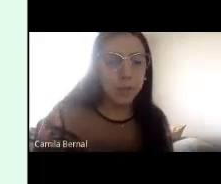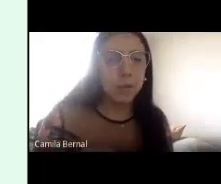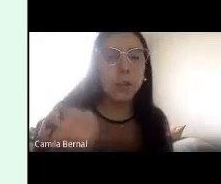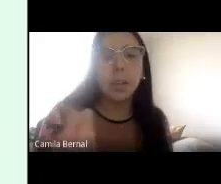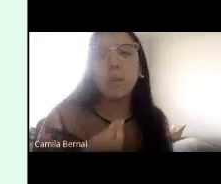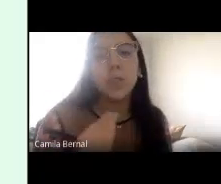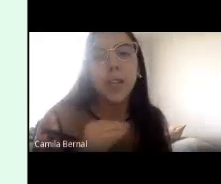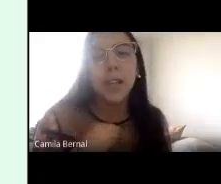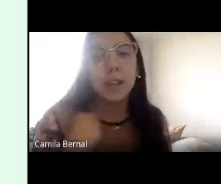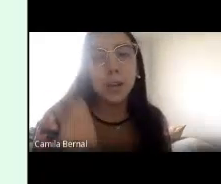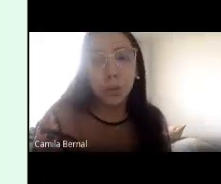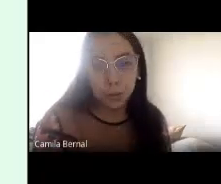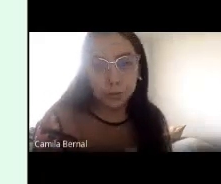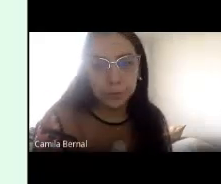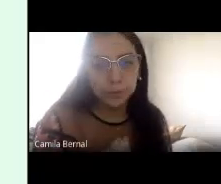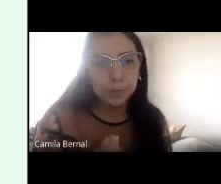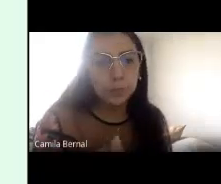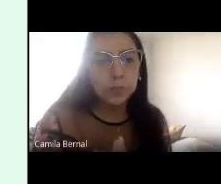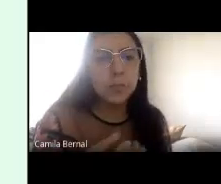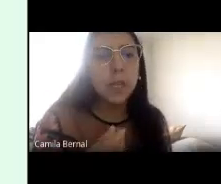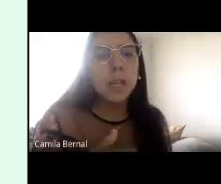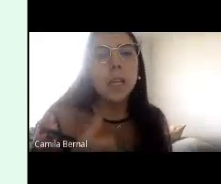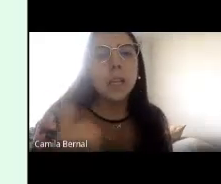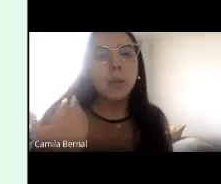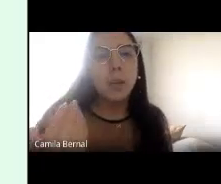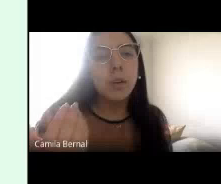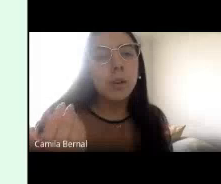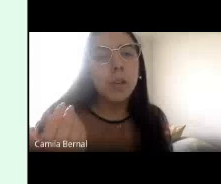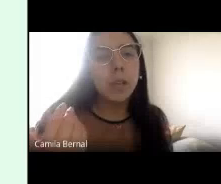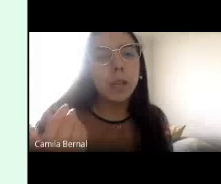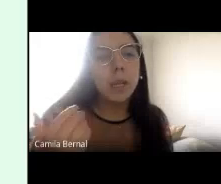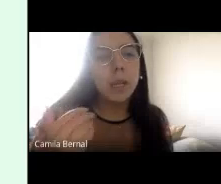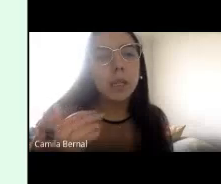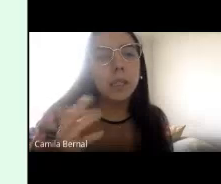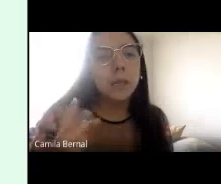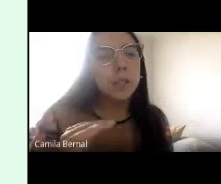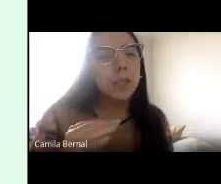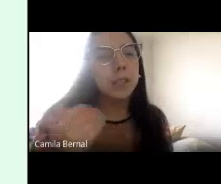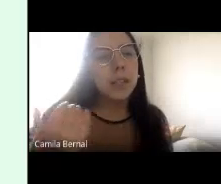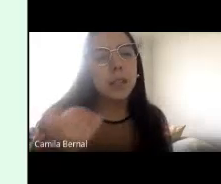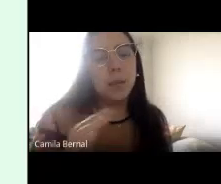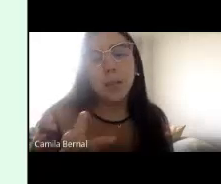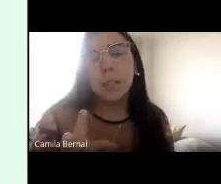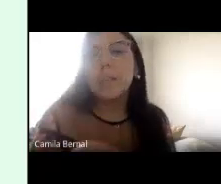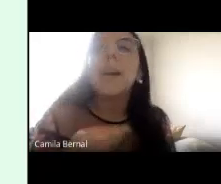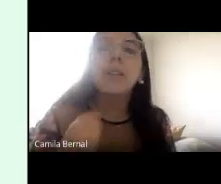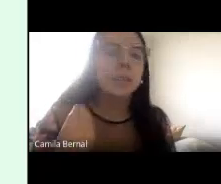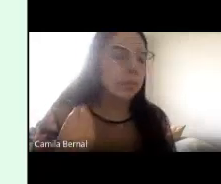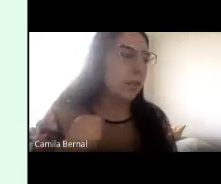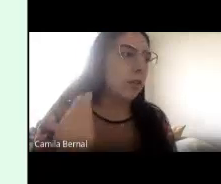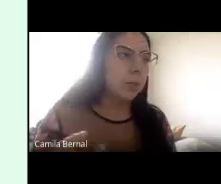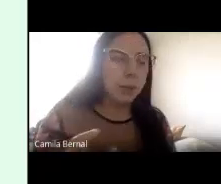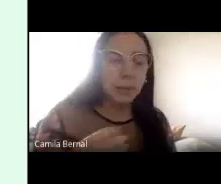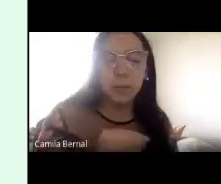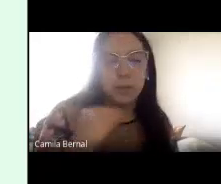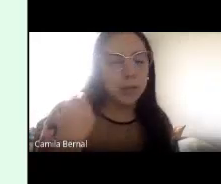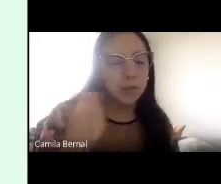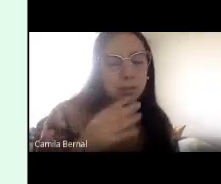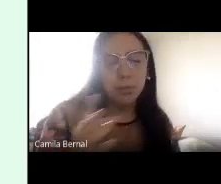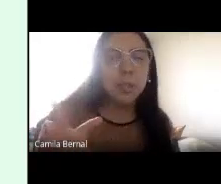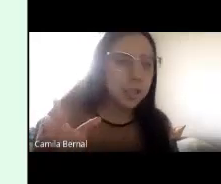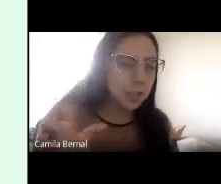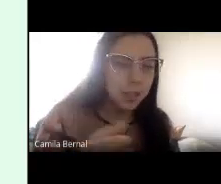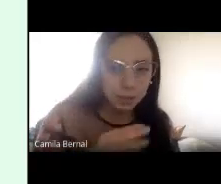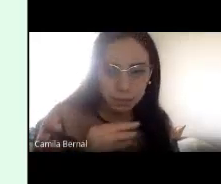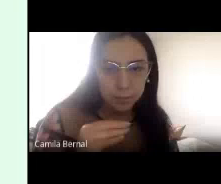parte inferior tenemos el algodón, luego tenemos el carbón activado, que vuelvo y repito,